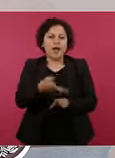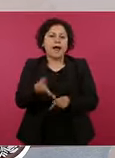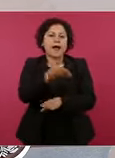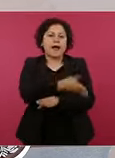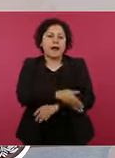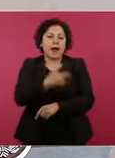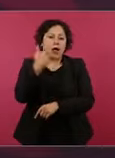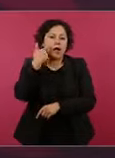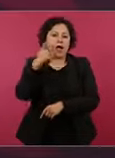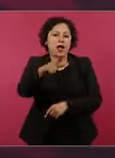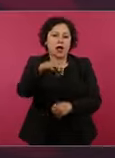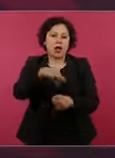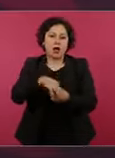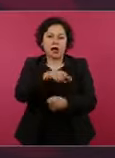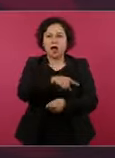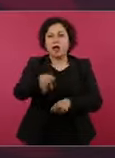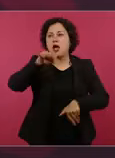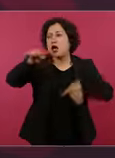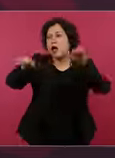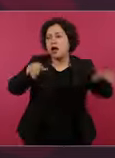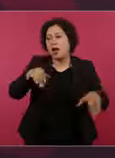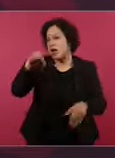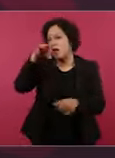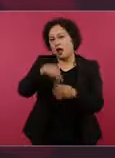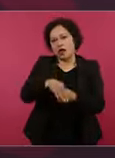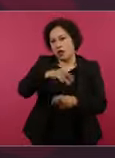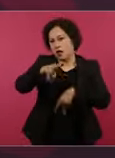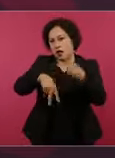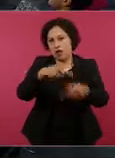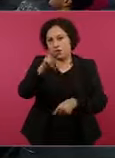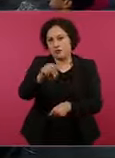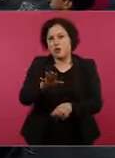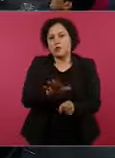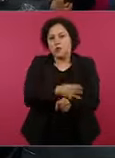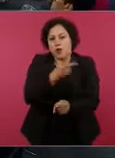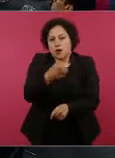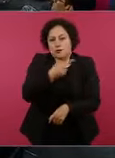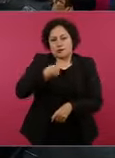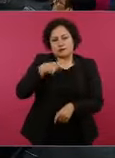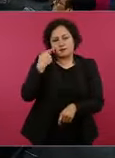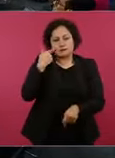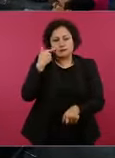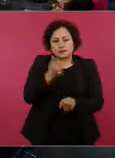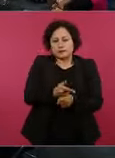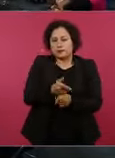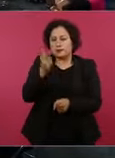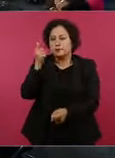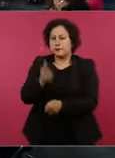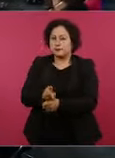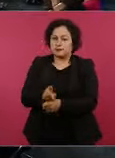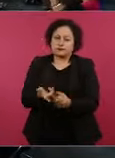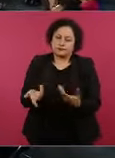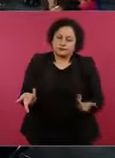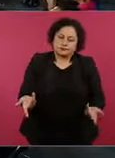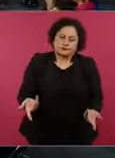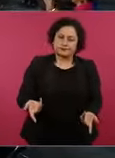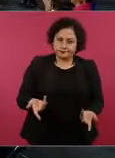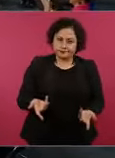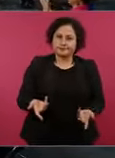Nosotros tenemos con ellos esas diferencias y